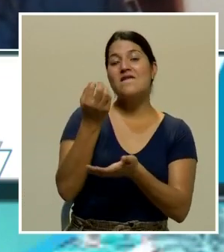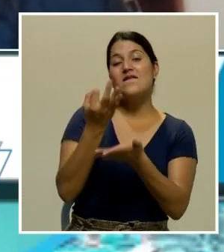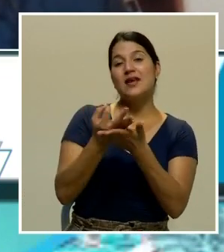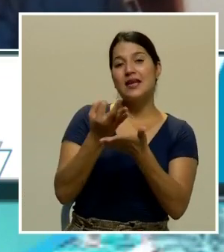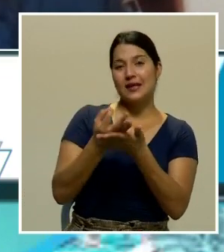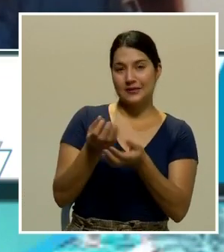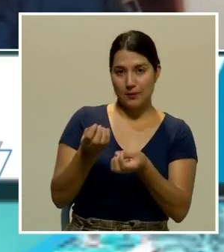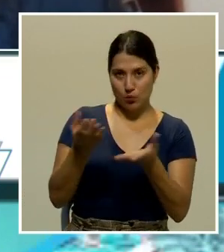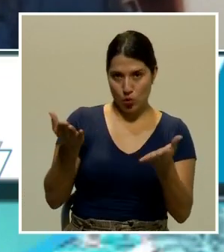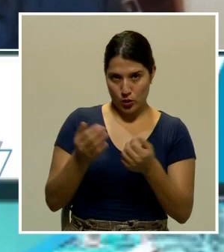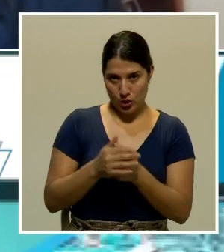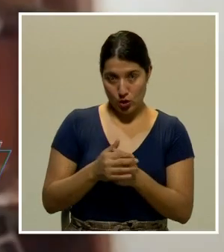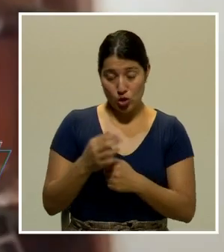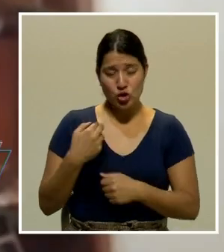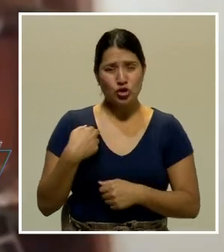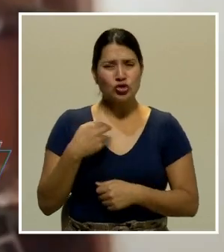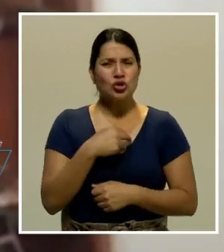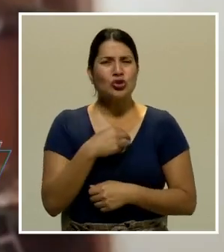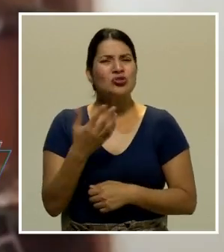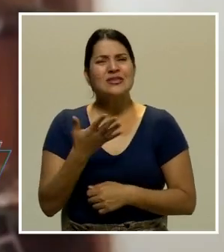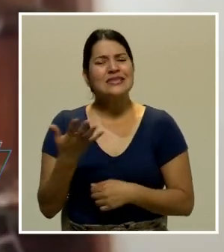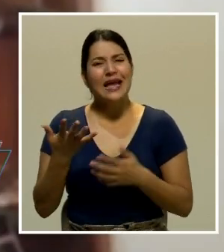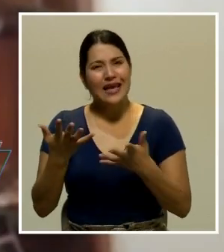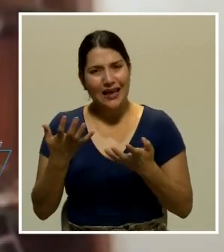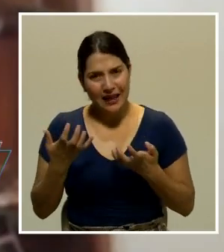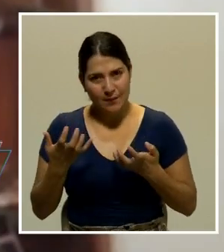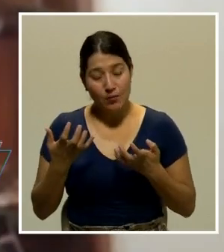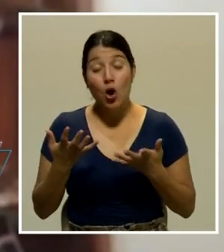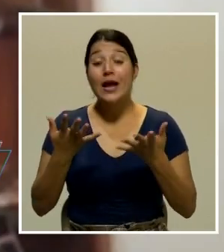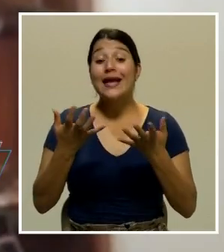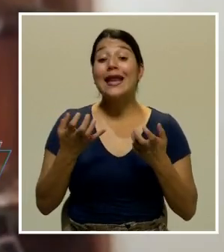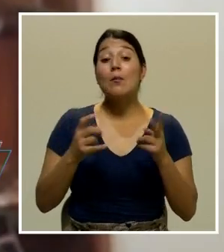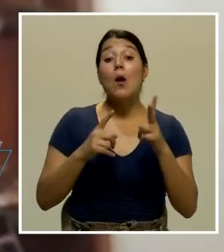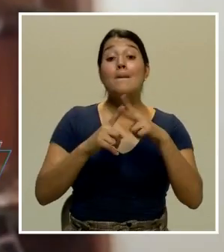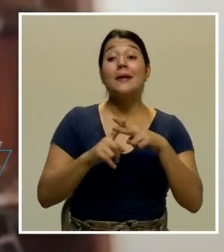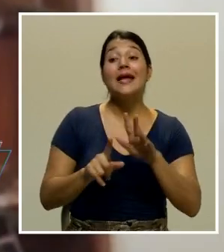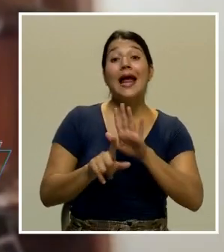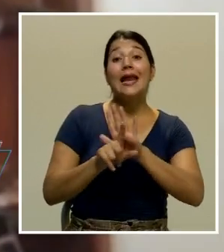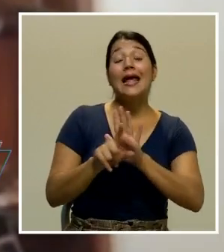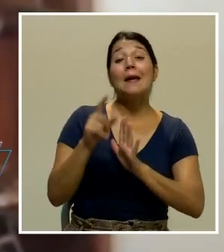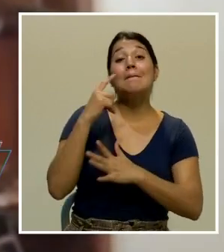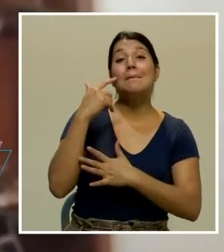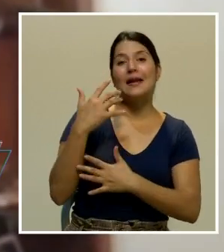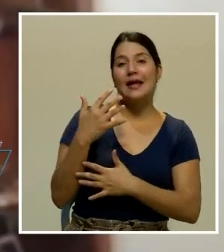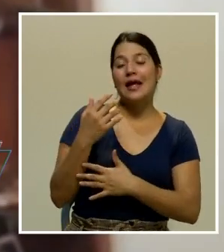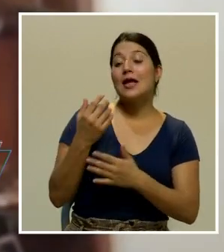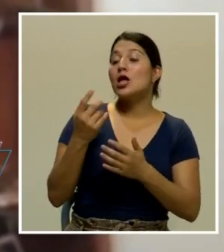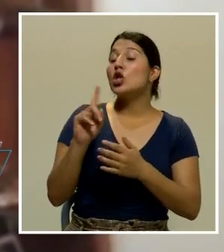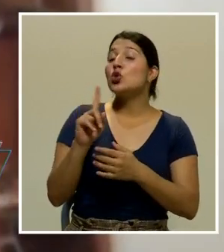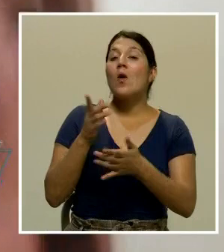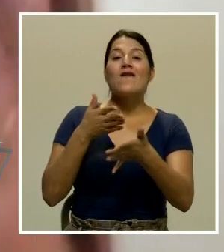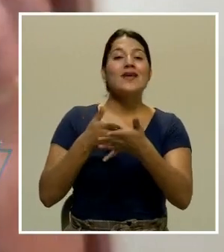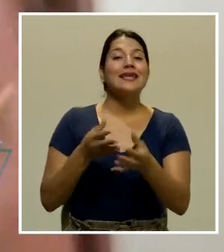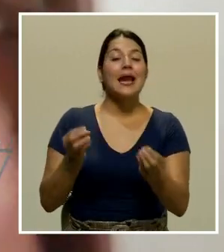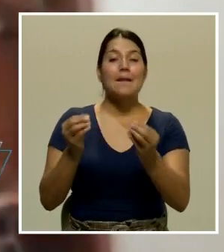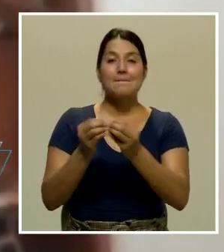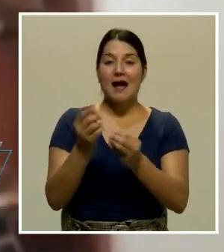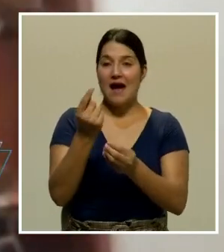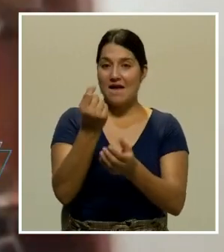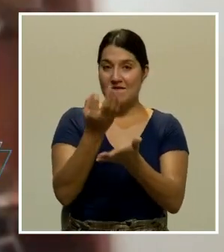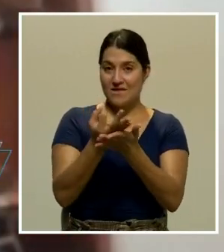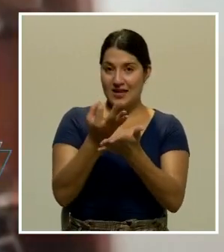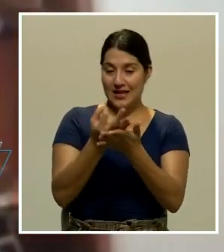buscando, lo que pretende esa ley es que las finanzas públicas no sigan siendo afectadas, sino una forma